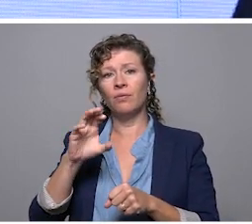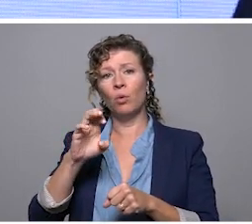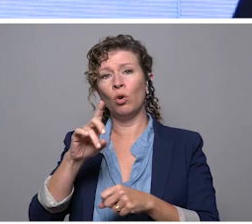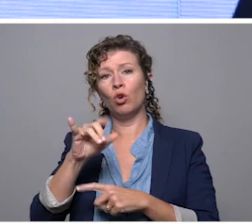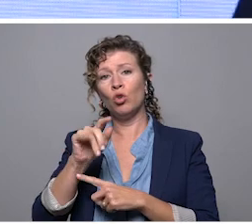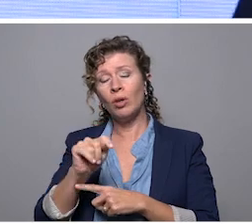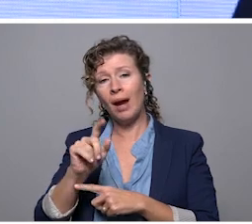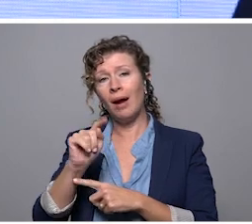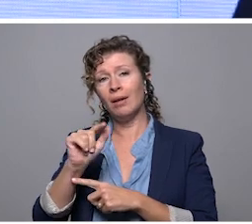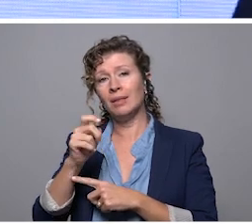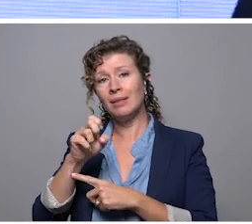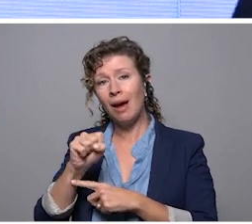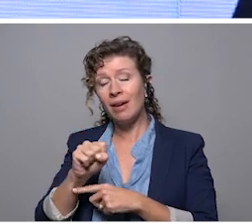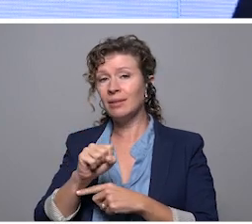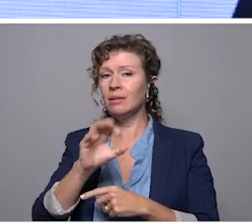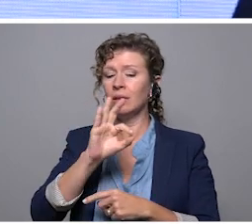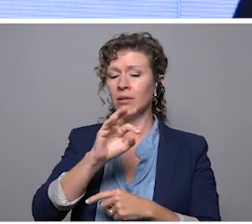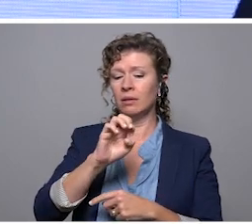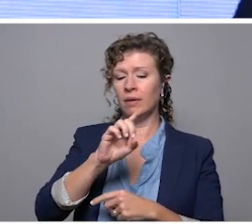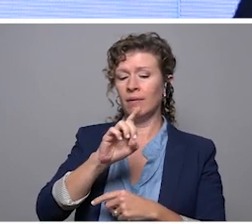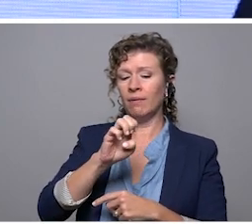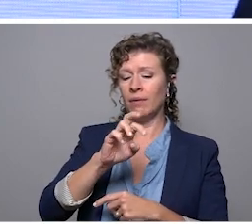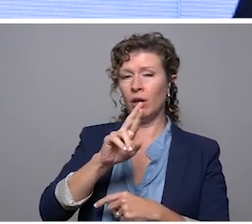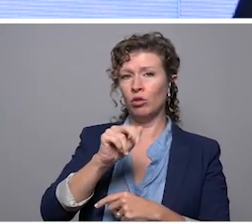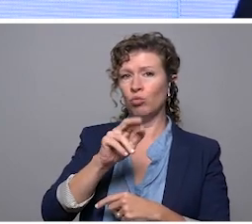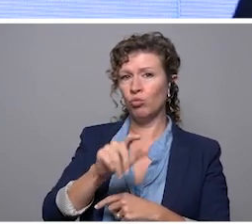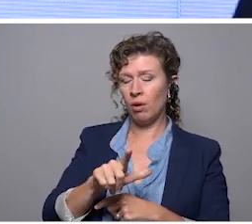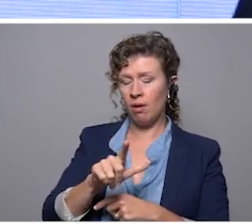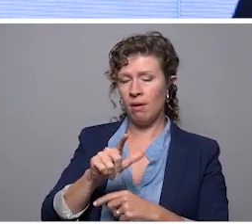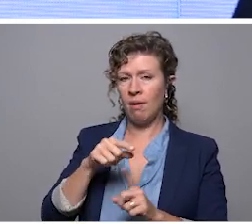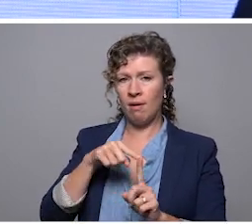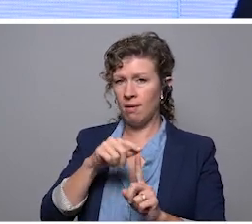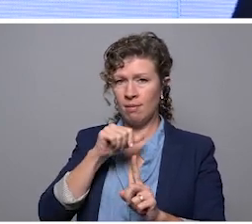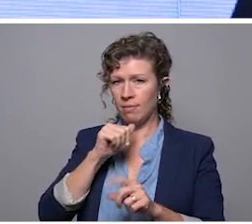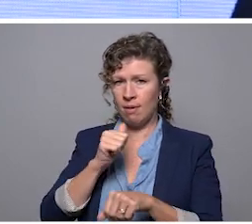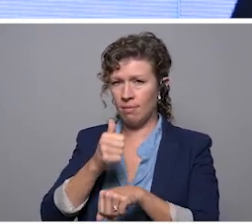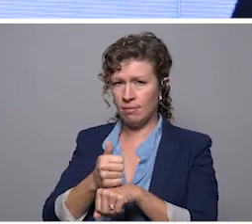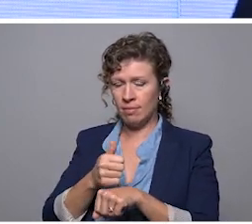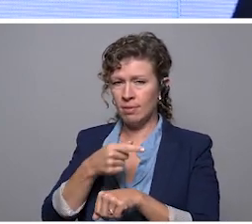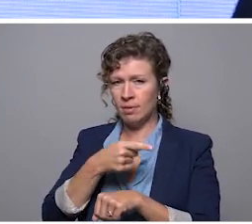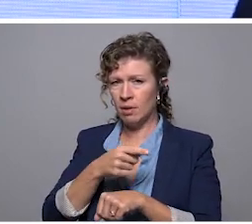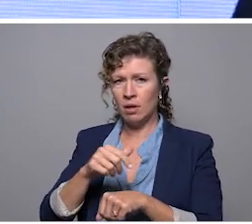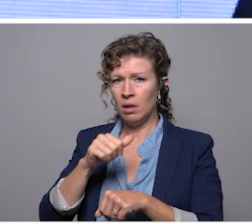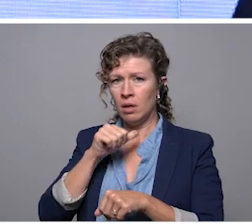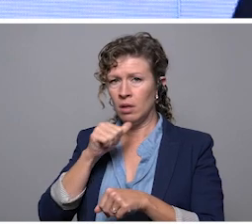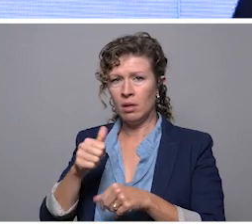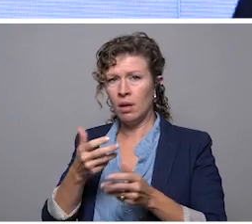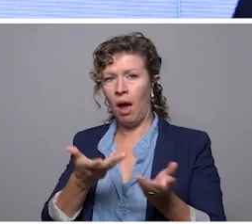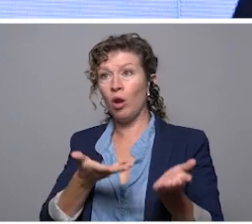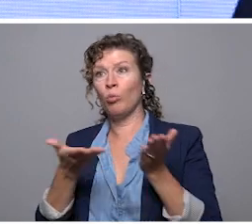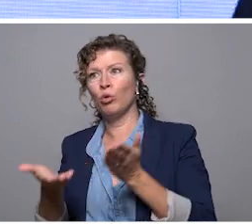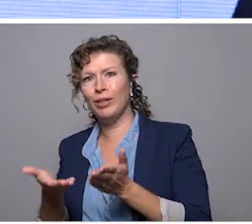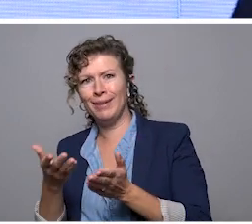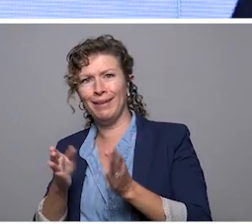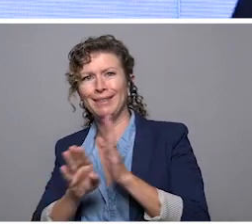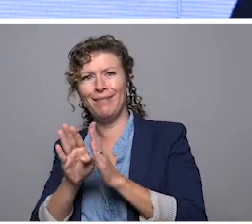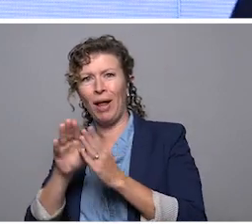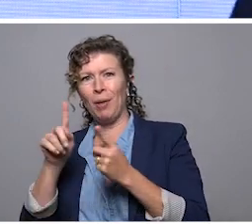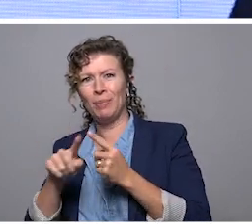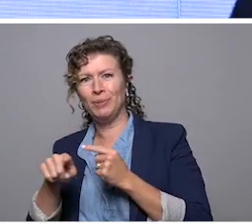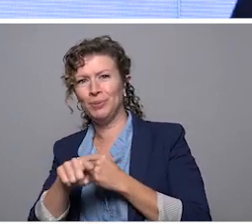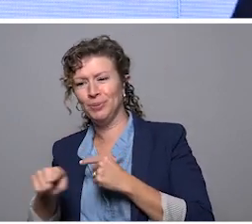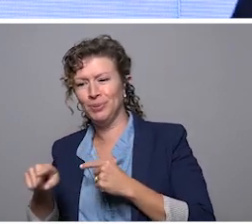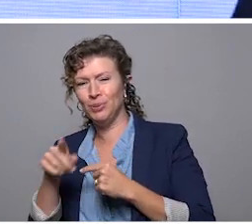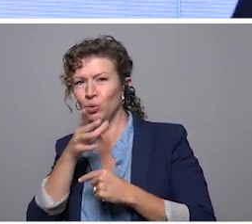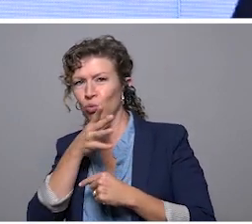llevó el desarrollo a las comunidades son las comunidades las que organizadas en cooperativas de ahorro y Crédito han generado